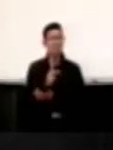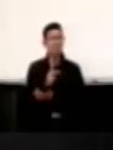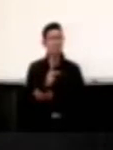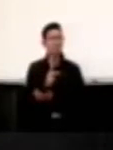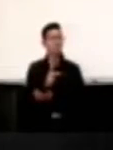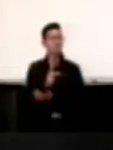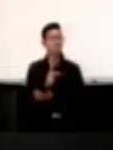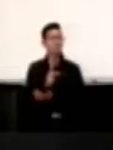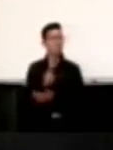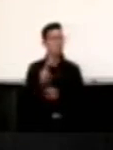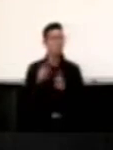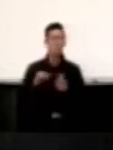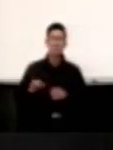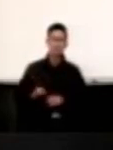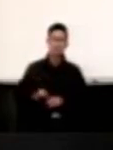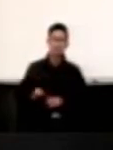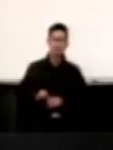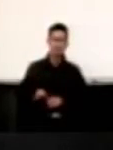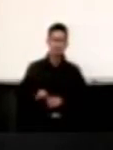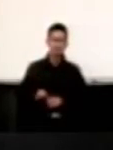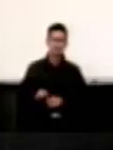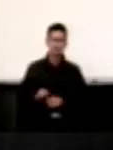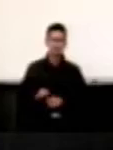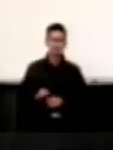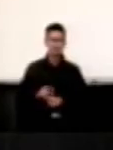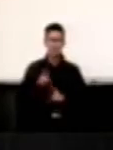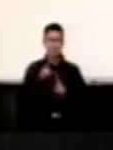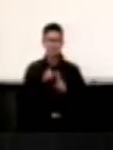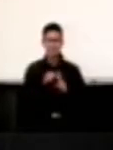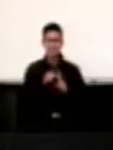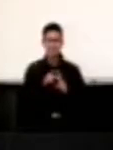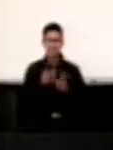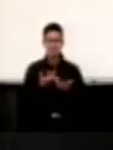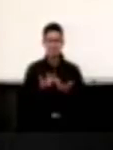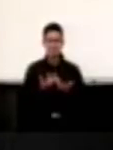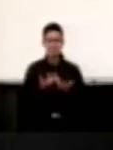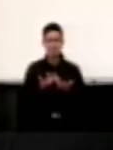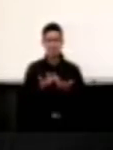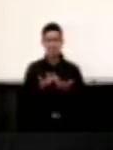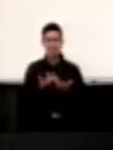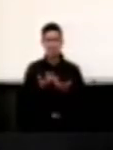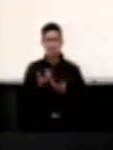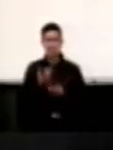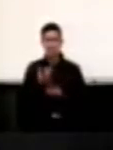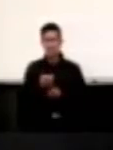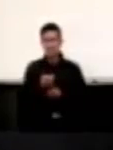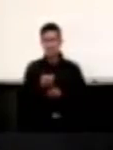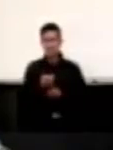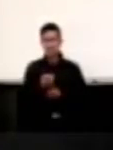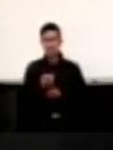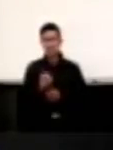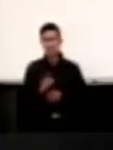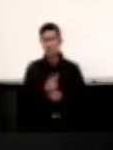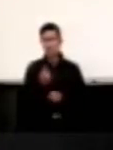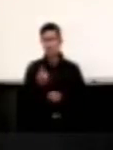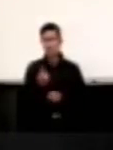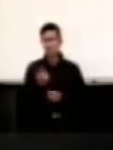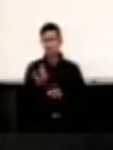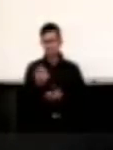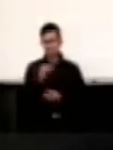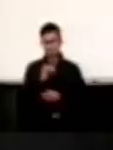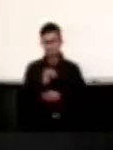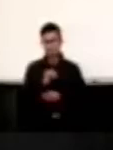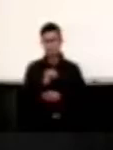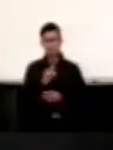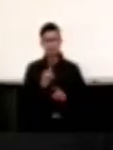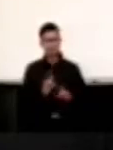y tomando en cuenta un poco una crítica hacia la propaganda gubernamental, es que estas condiciones se dieron bajo condiciones democráticas. Es